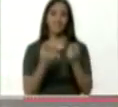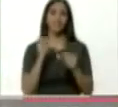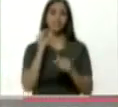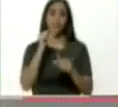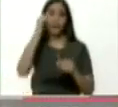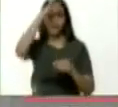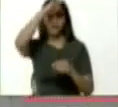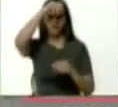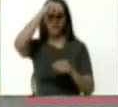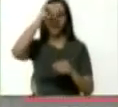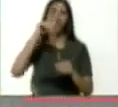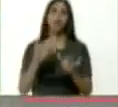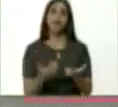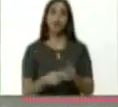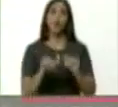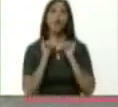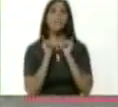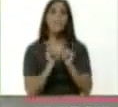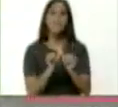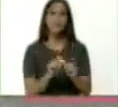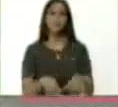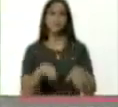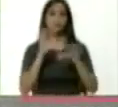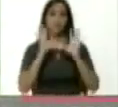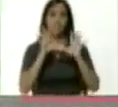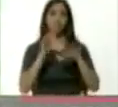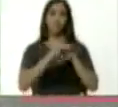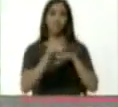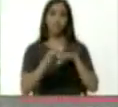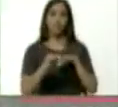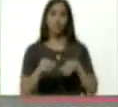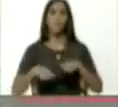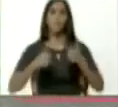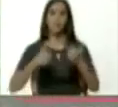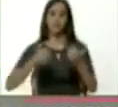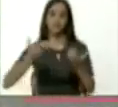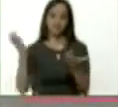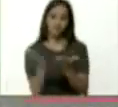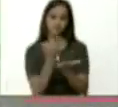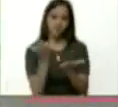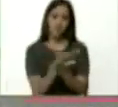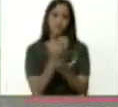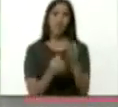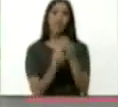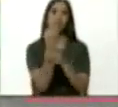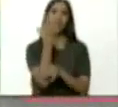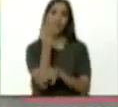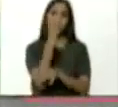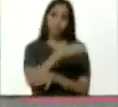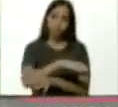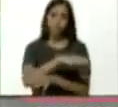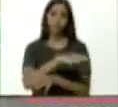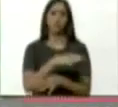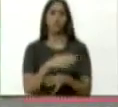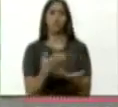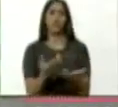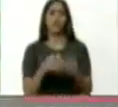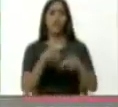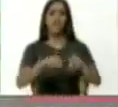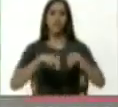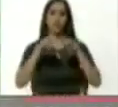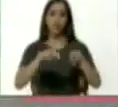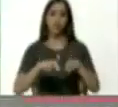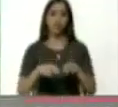Amazonía, son los mismos 10 municipios con más desforestación para conversión del bosque para agricultura. Hay